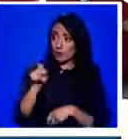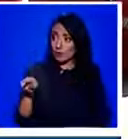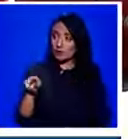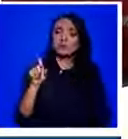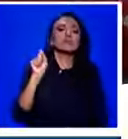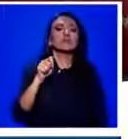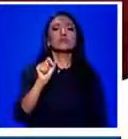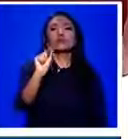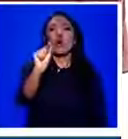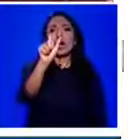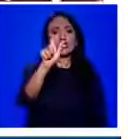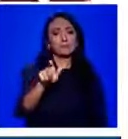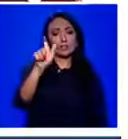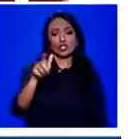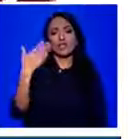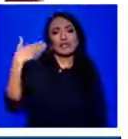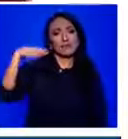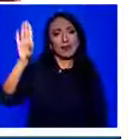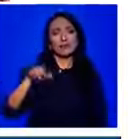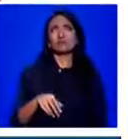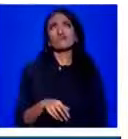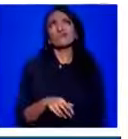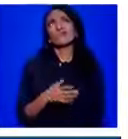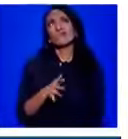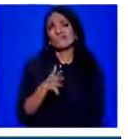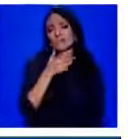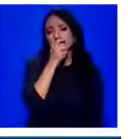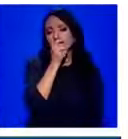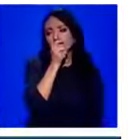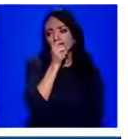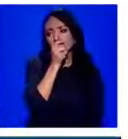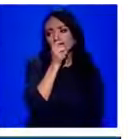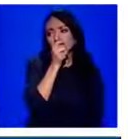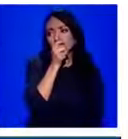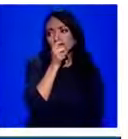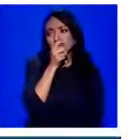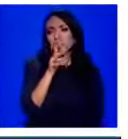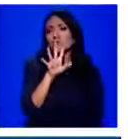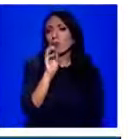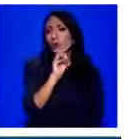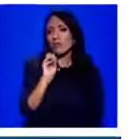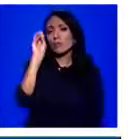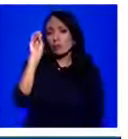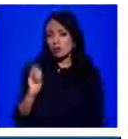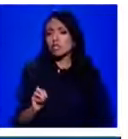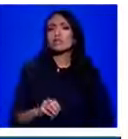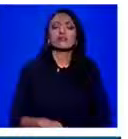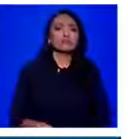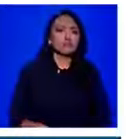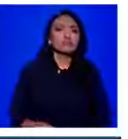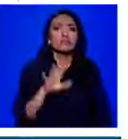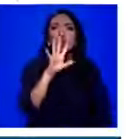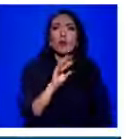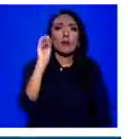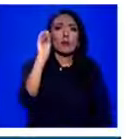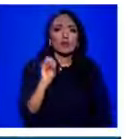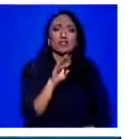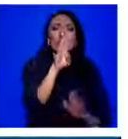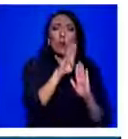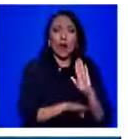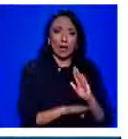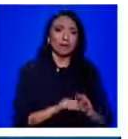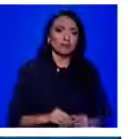Bastante. Para... Sí, bastante. ¿Qué tanto? ¿Qué tanto? Más o menos un 50%. ¿Un 50%? Sí, un 50%.